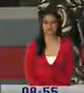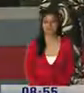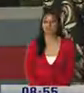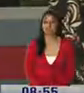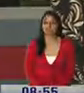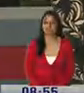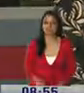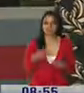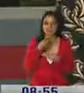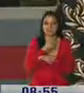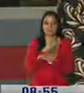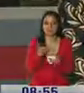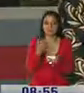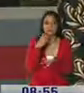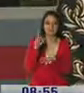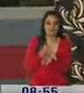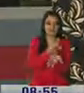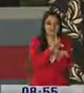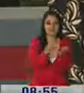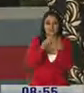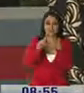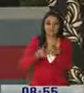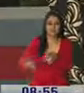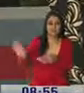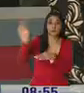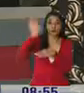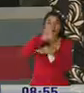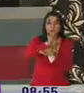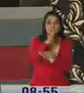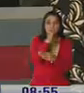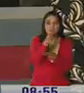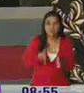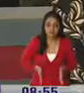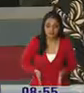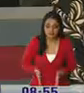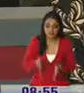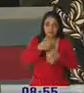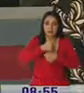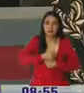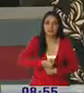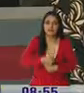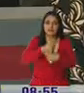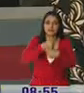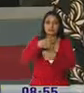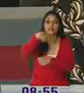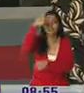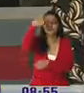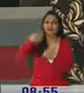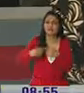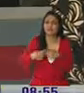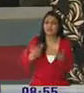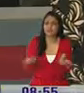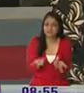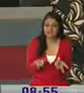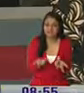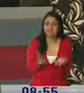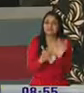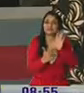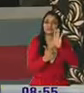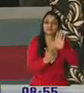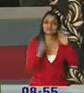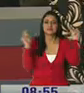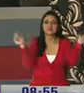Les contamos que danzantes de varias provincias recorrieron la avenida Amazonas ubicada en el norte de Quito. De esta manera se abrió la Fiesta